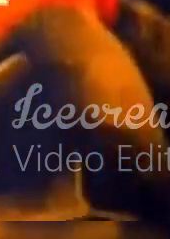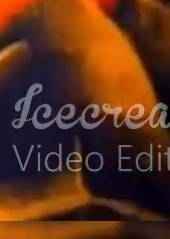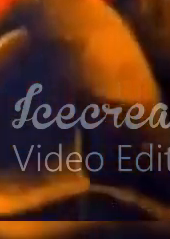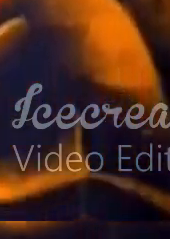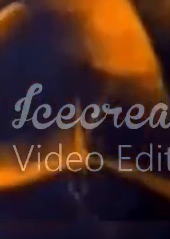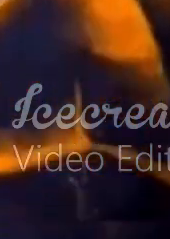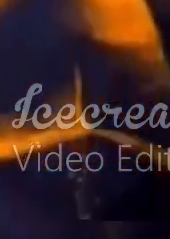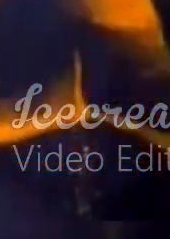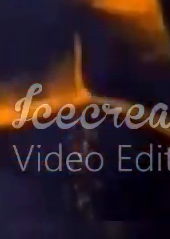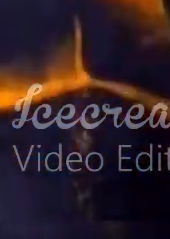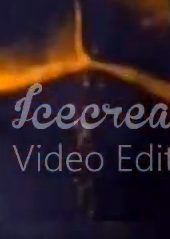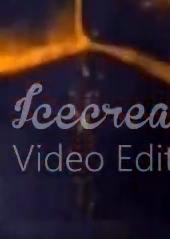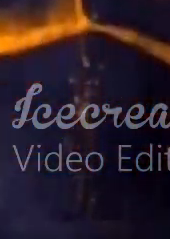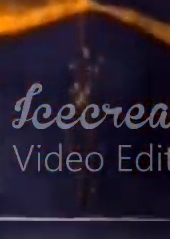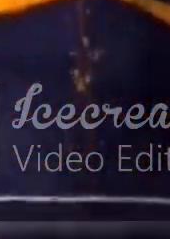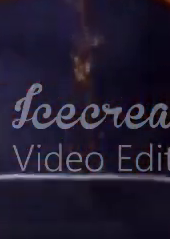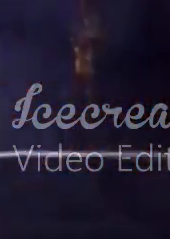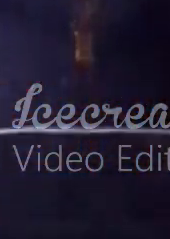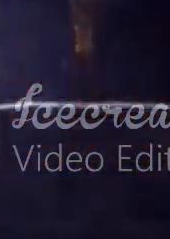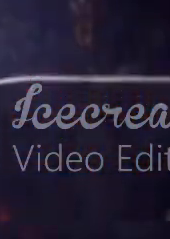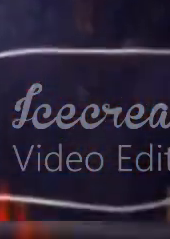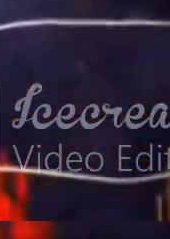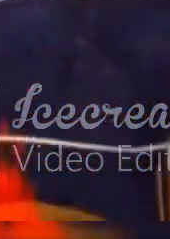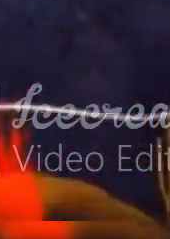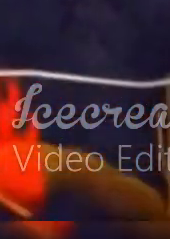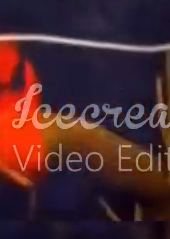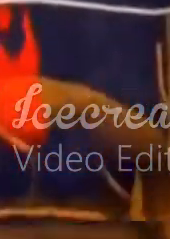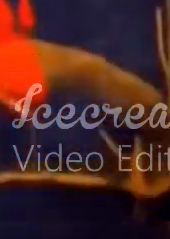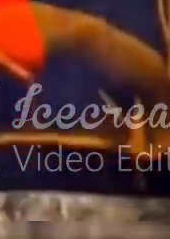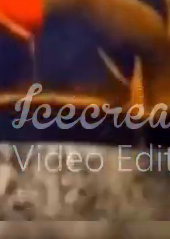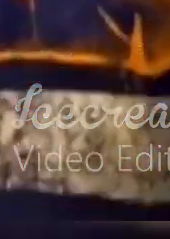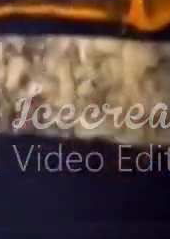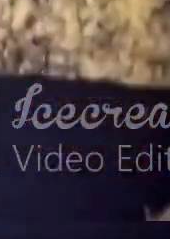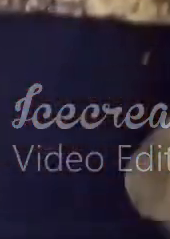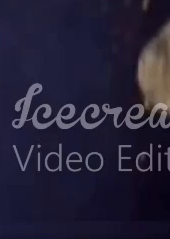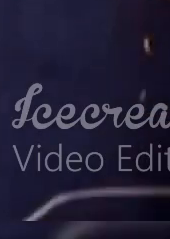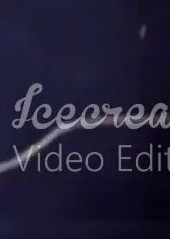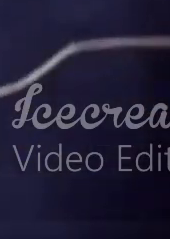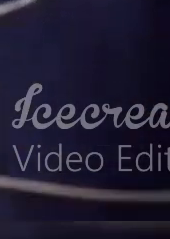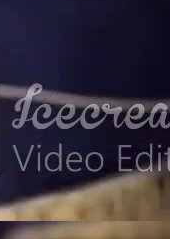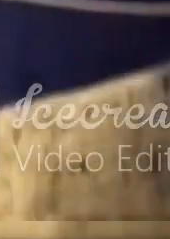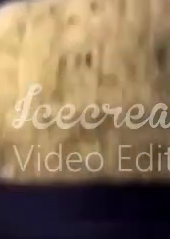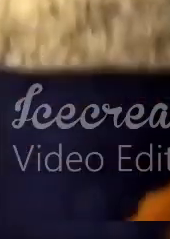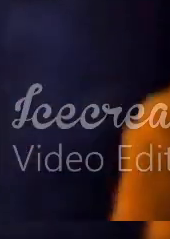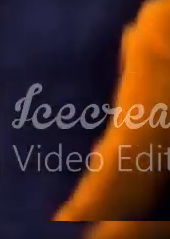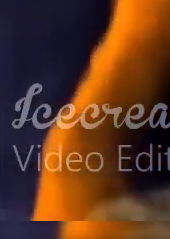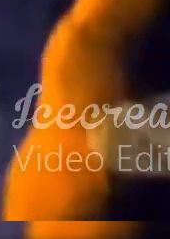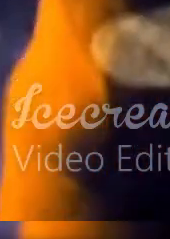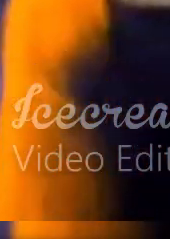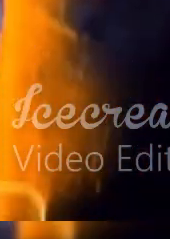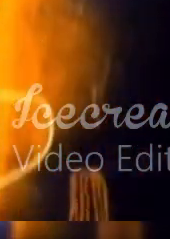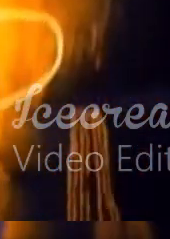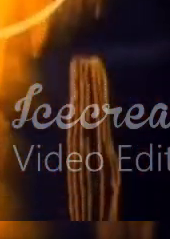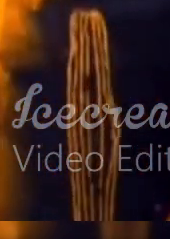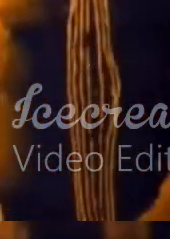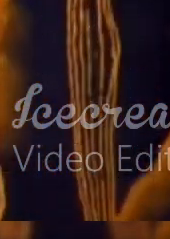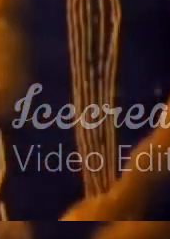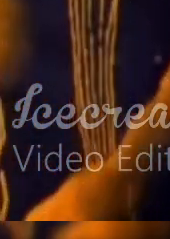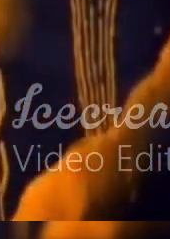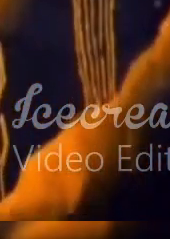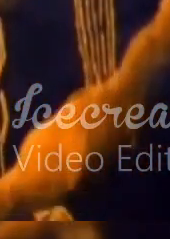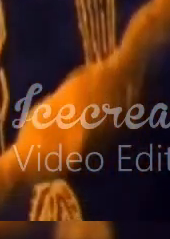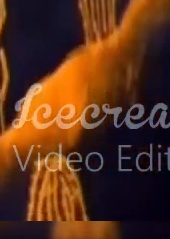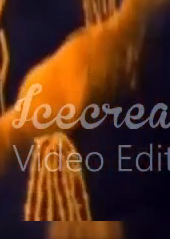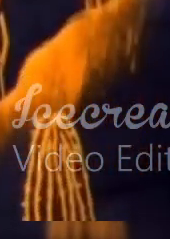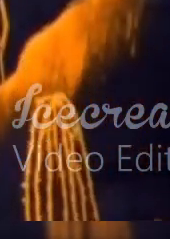Unakta potuksimi menaboli hukata esta guache te tuhutanki utkesi migikatka wipataka utuk ayuakay. Umenaboli na eteho